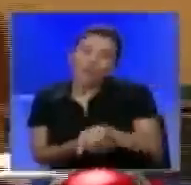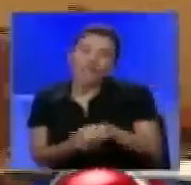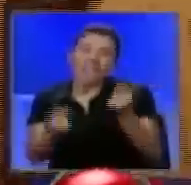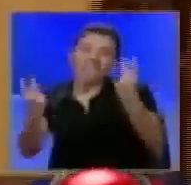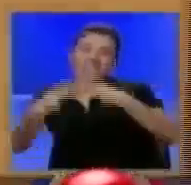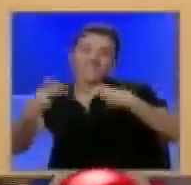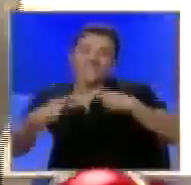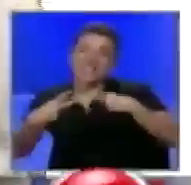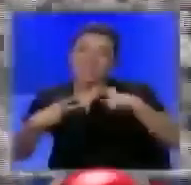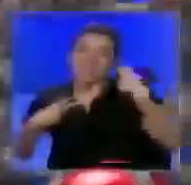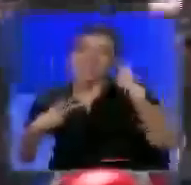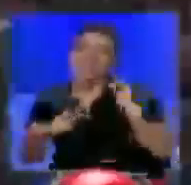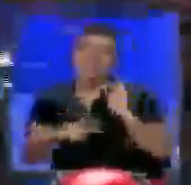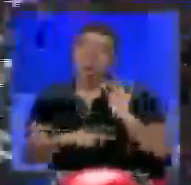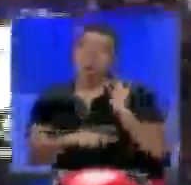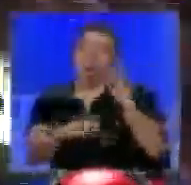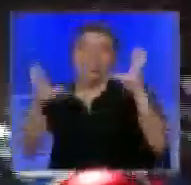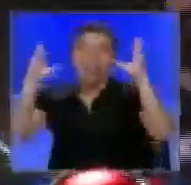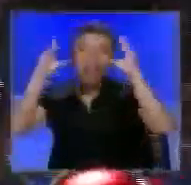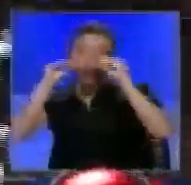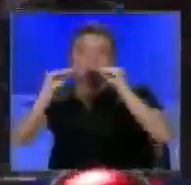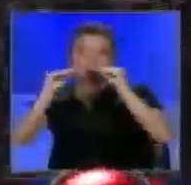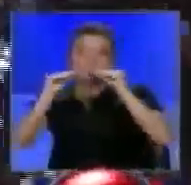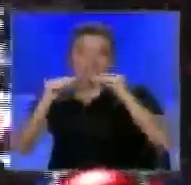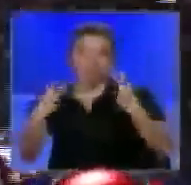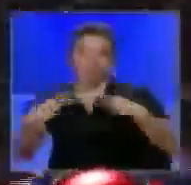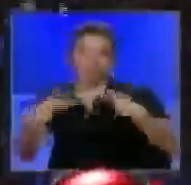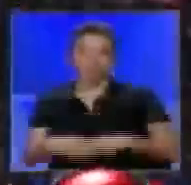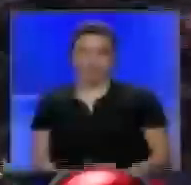para estar en la cuarta noche del certamen.